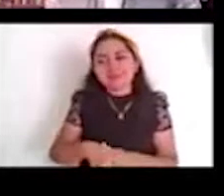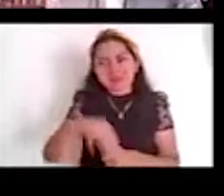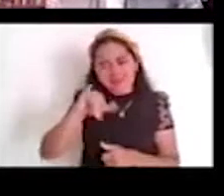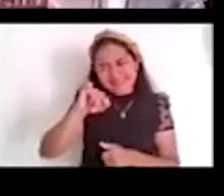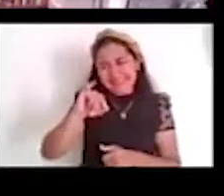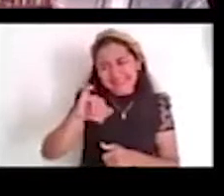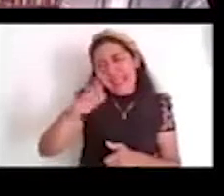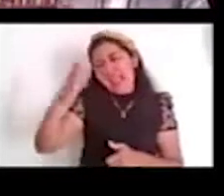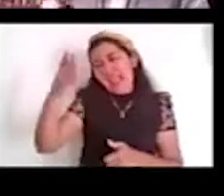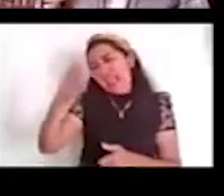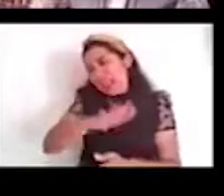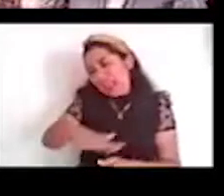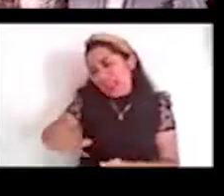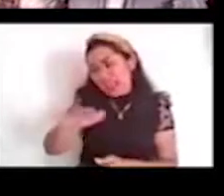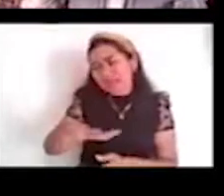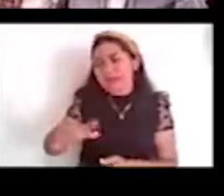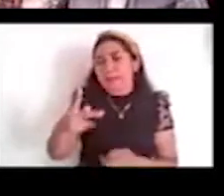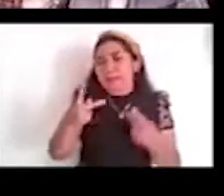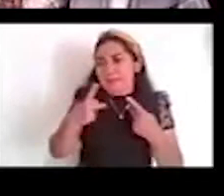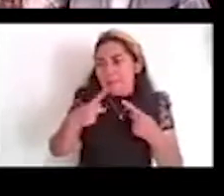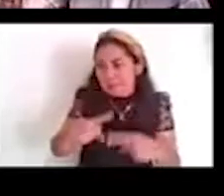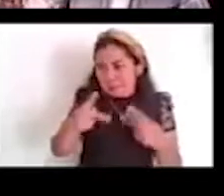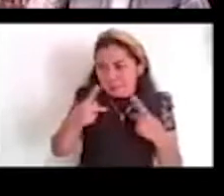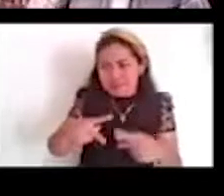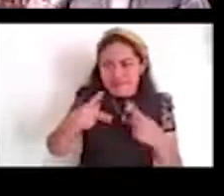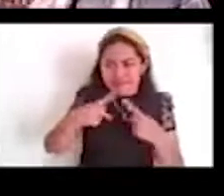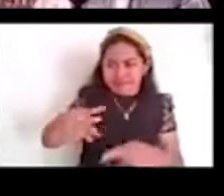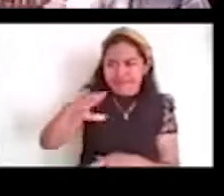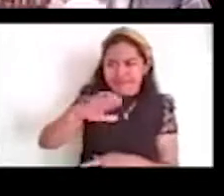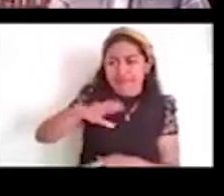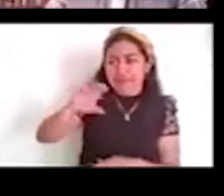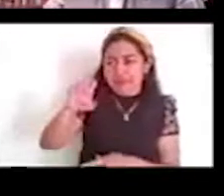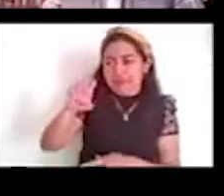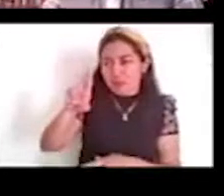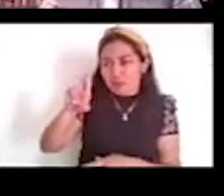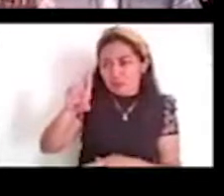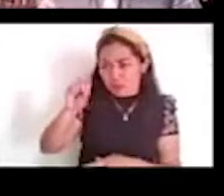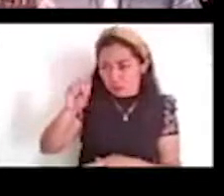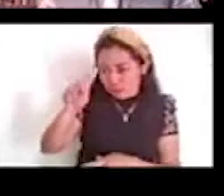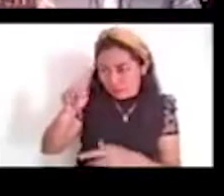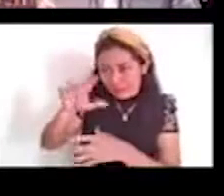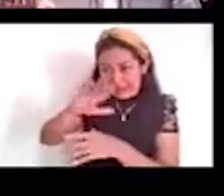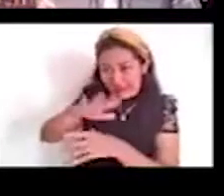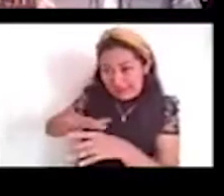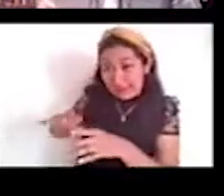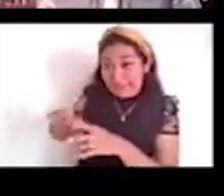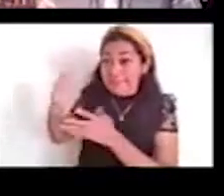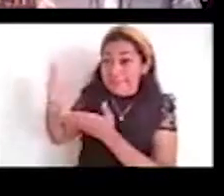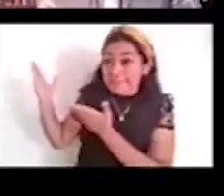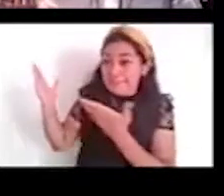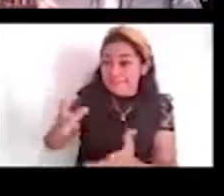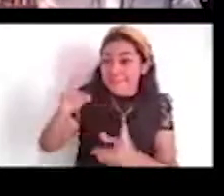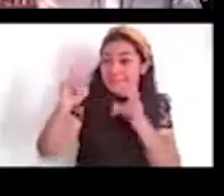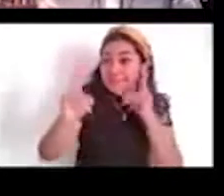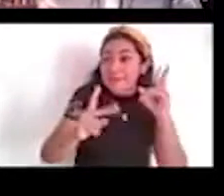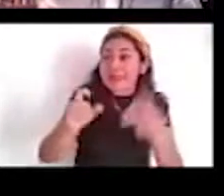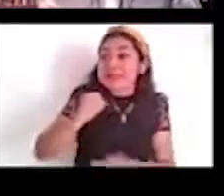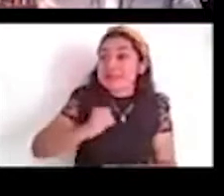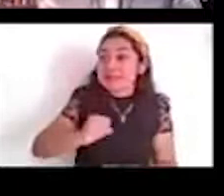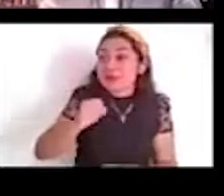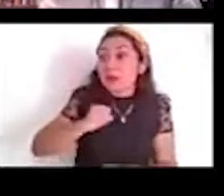europeos, nuestros visitantes del siglo XVI, pues, llevaban varios